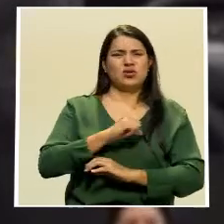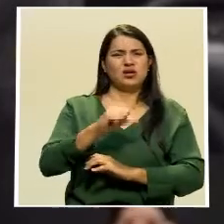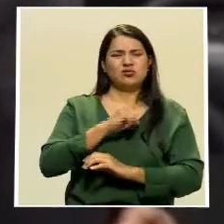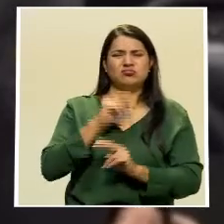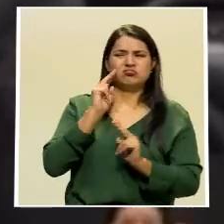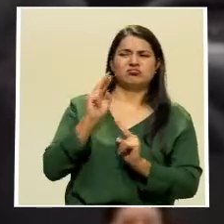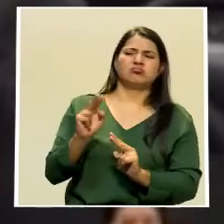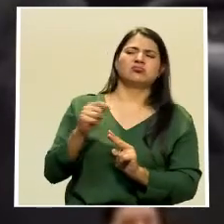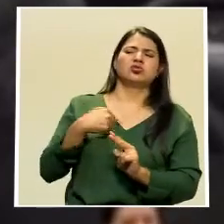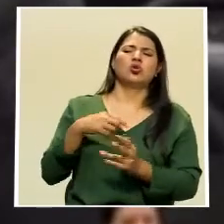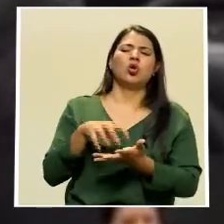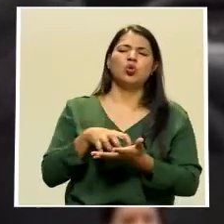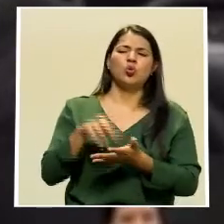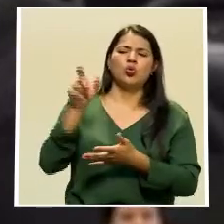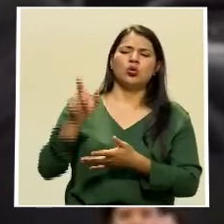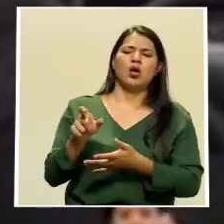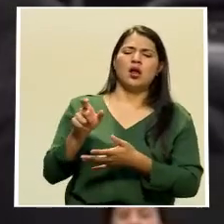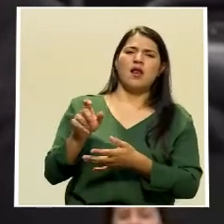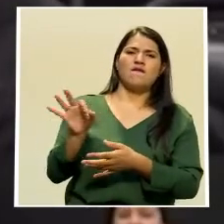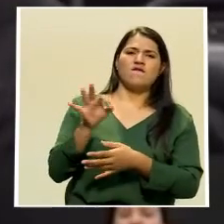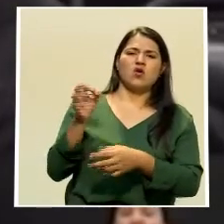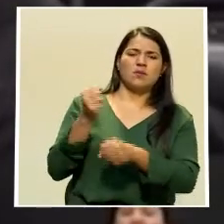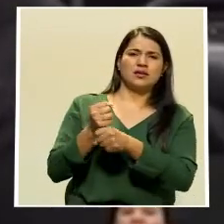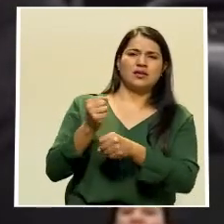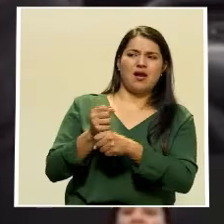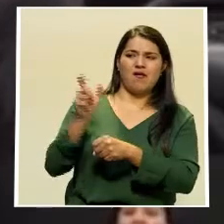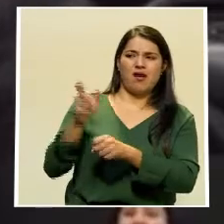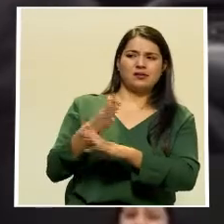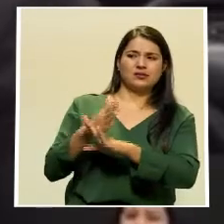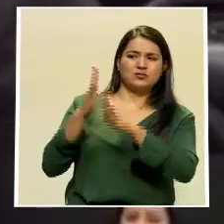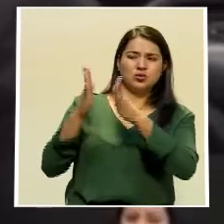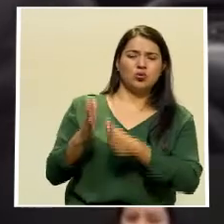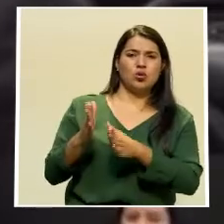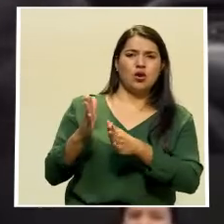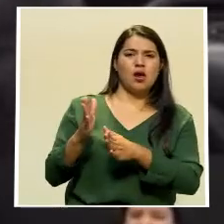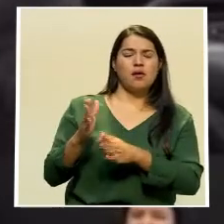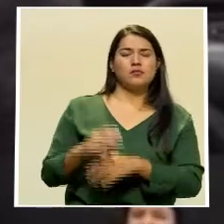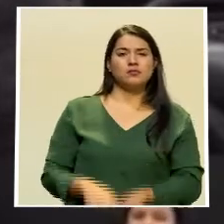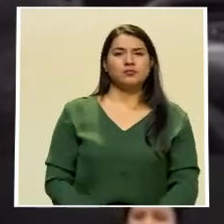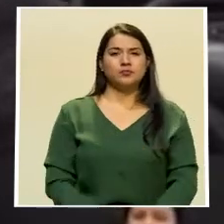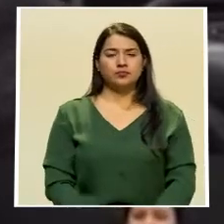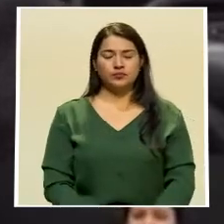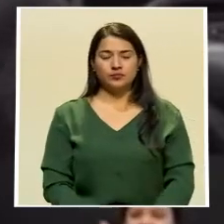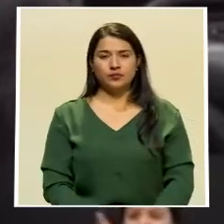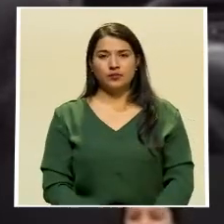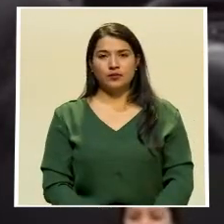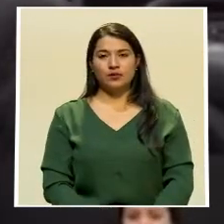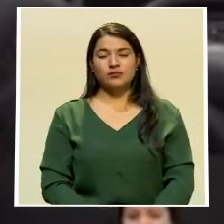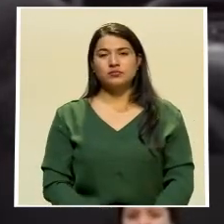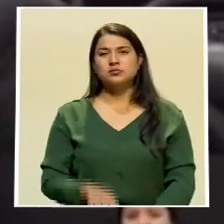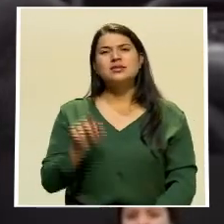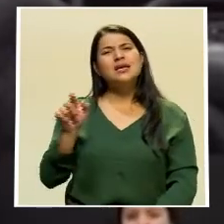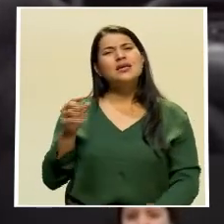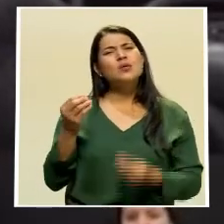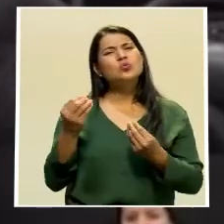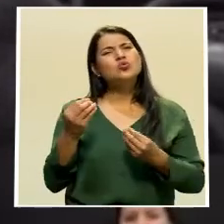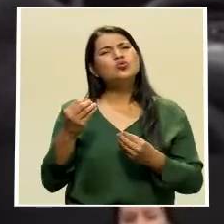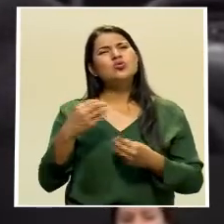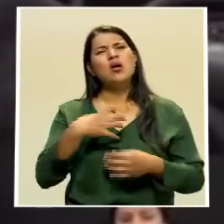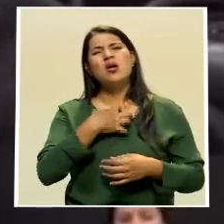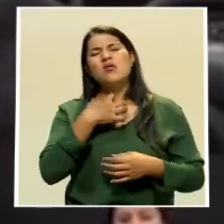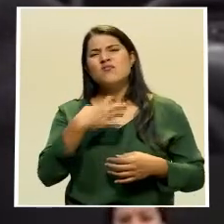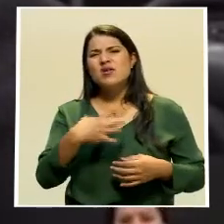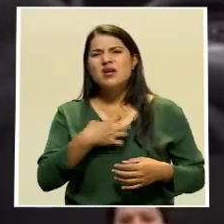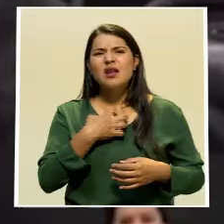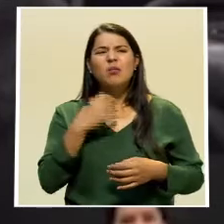las actuaciones de la señora Crespo al mando de la Defensoría de los Habitantes. Sus constantes reclamos y amenazas